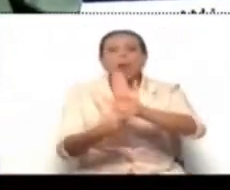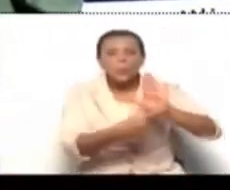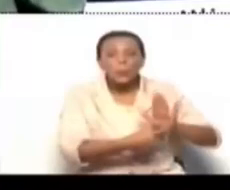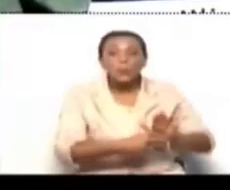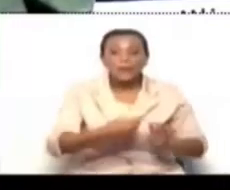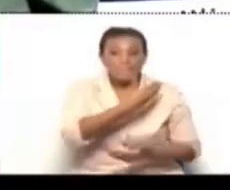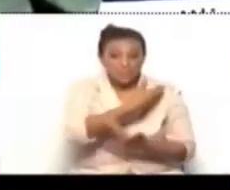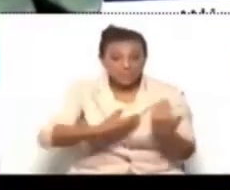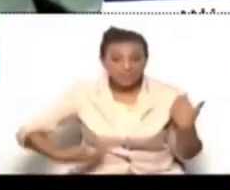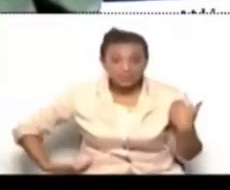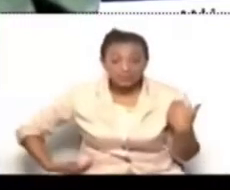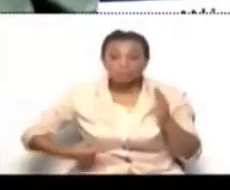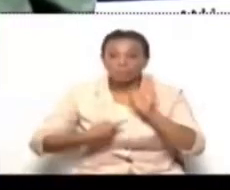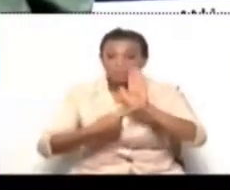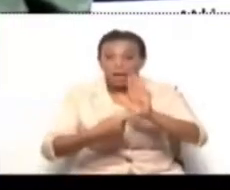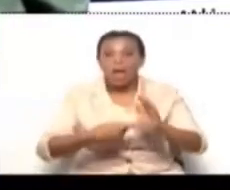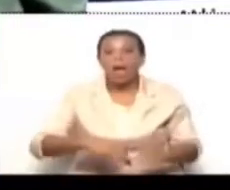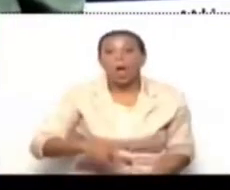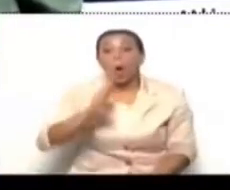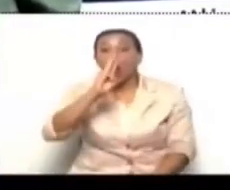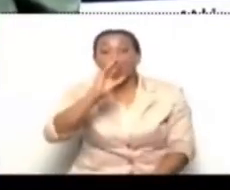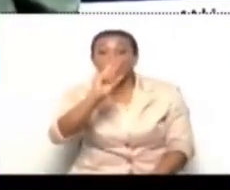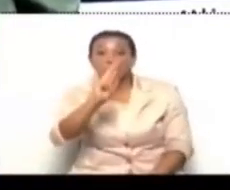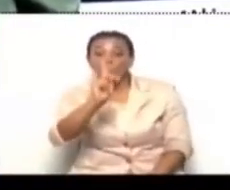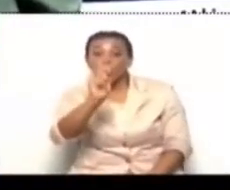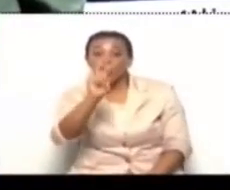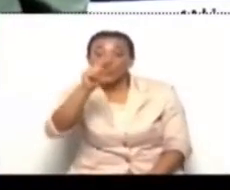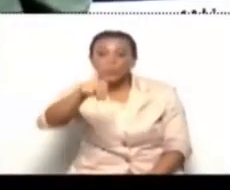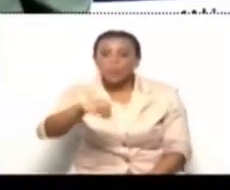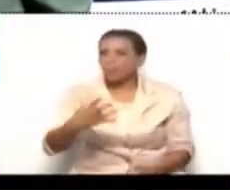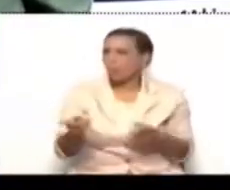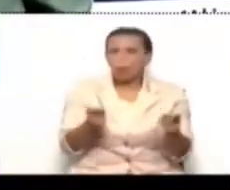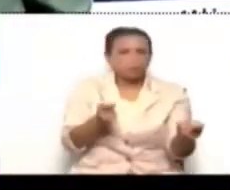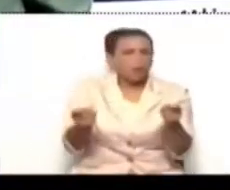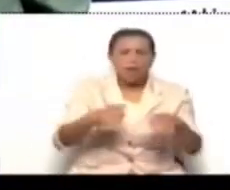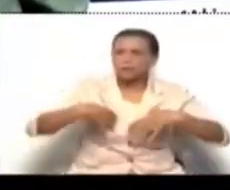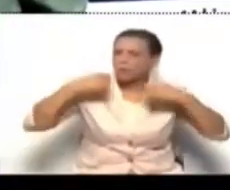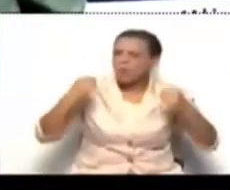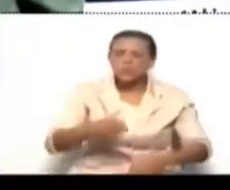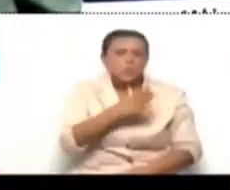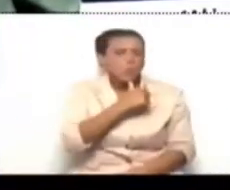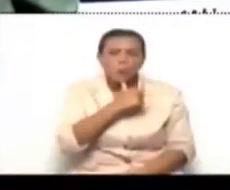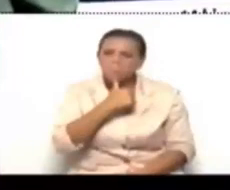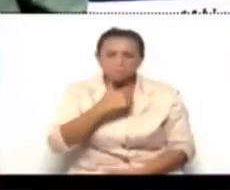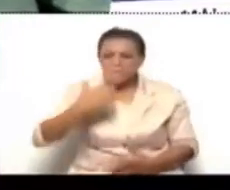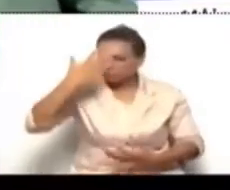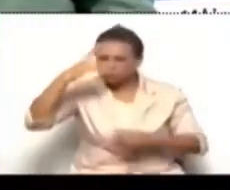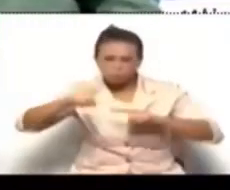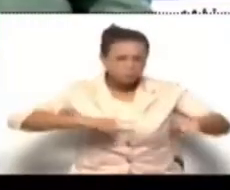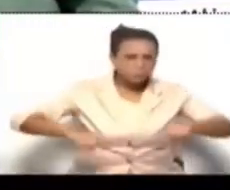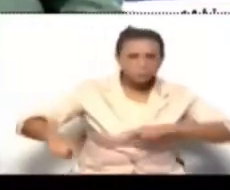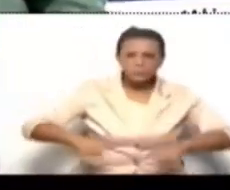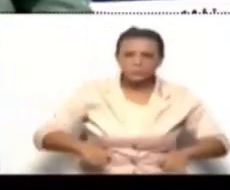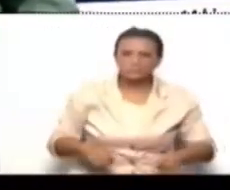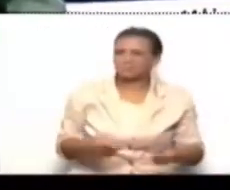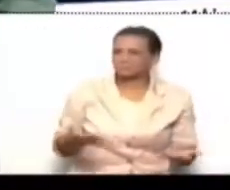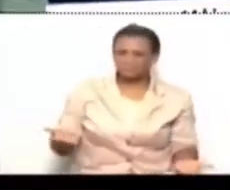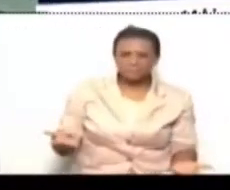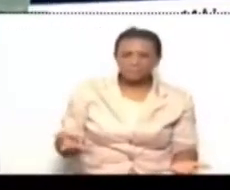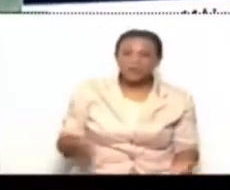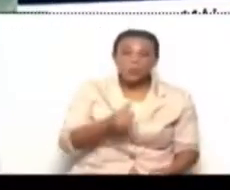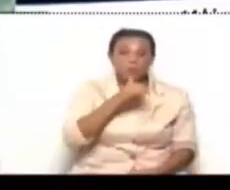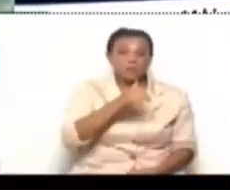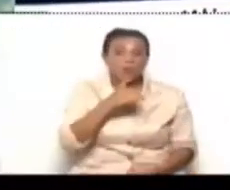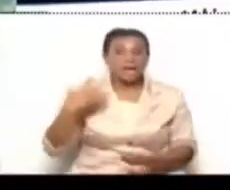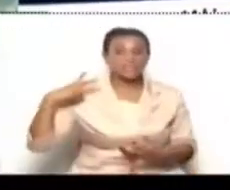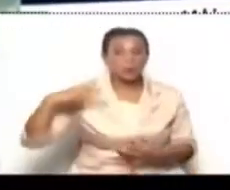Putin, presidente Putin, nuestro hermano mayor, no controlaba la seguridad. O sea, develaban con lo que ellos